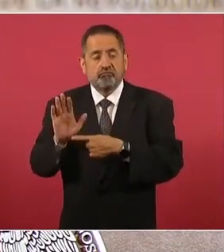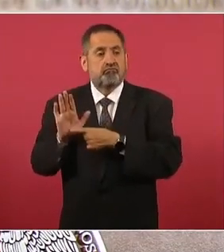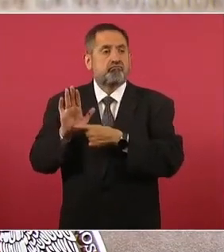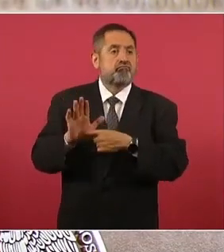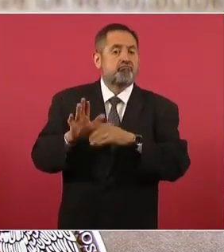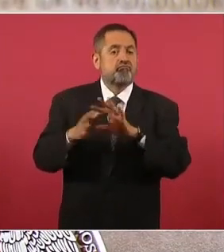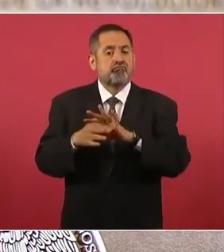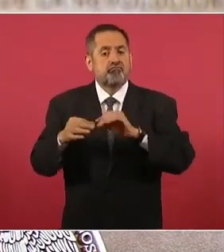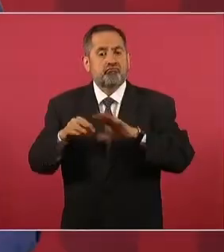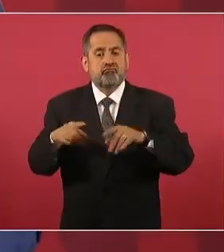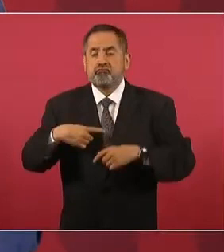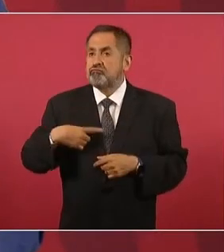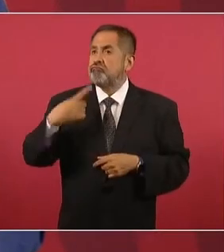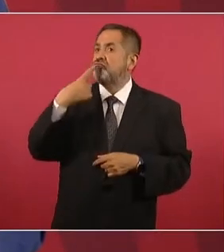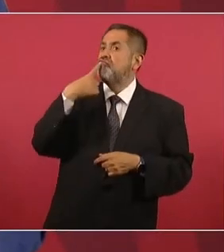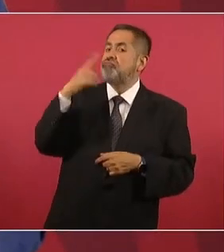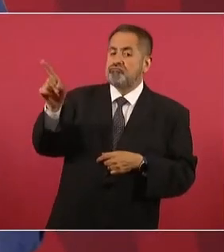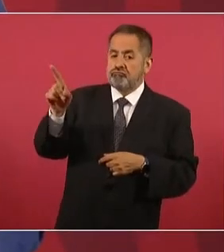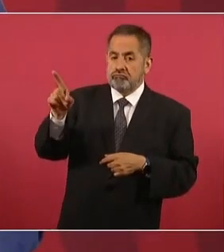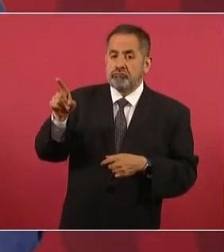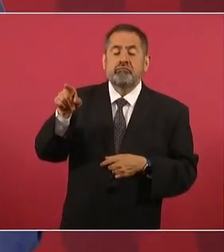presentando una denuncia